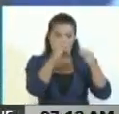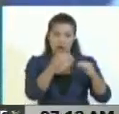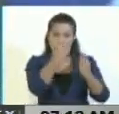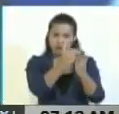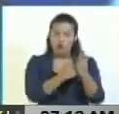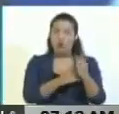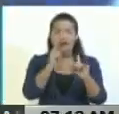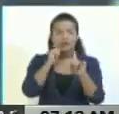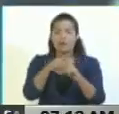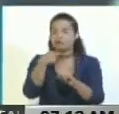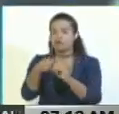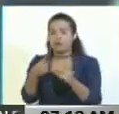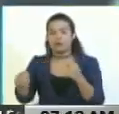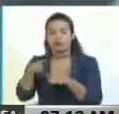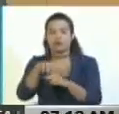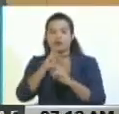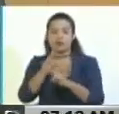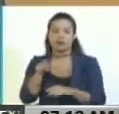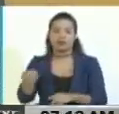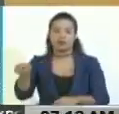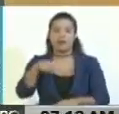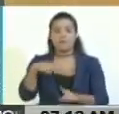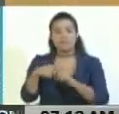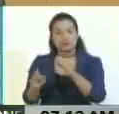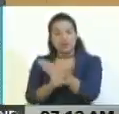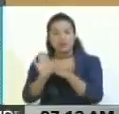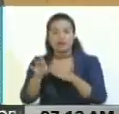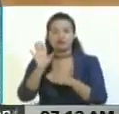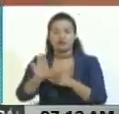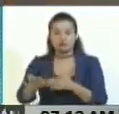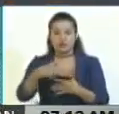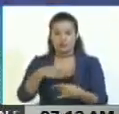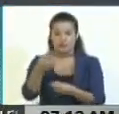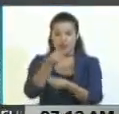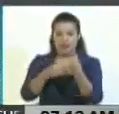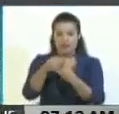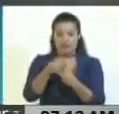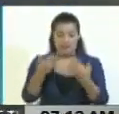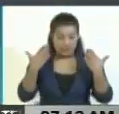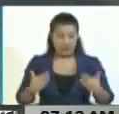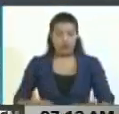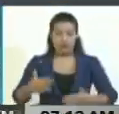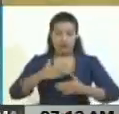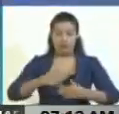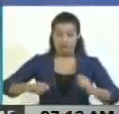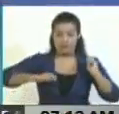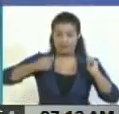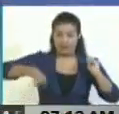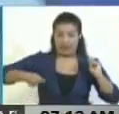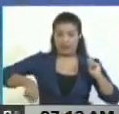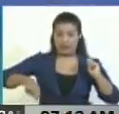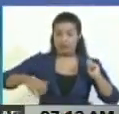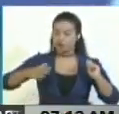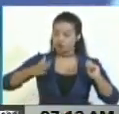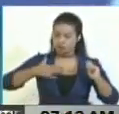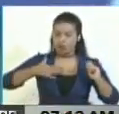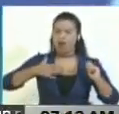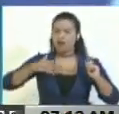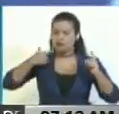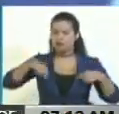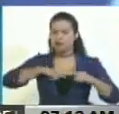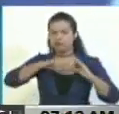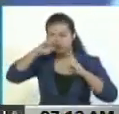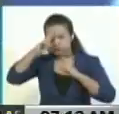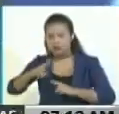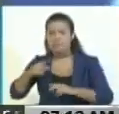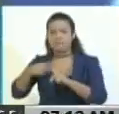bien a su favor, en resguardo de sus intereses legítimos. Mientras yo esté aquí en el Palacio de Miraflores, pueden contar ustedes con mi